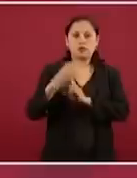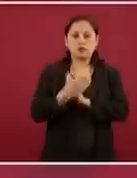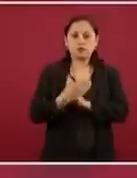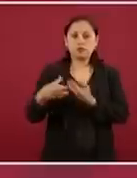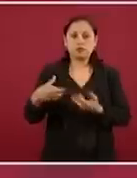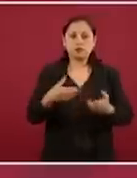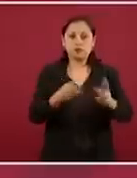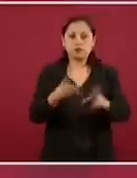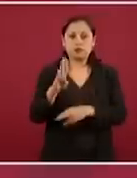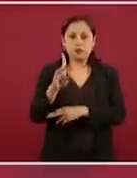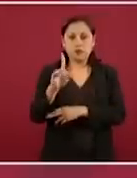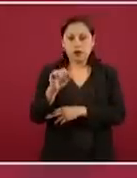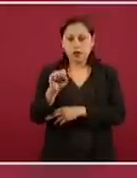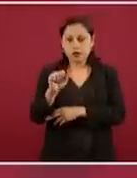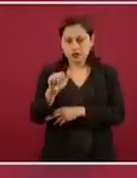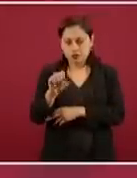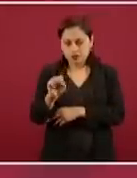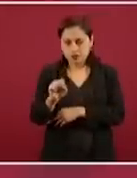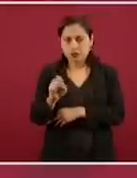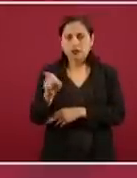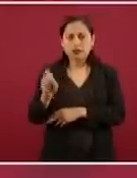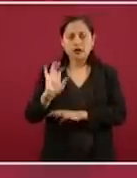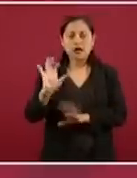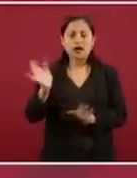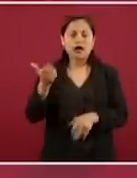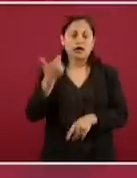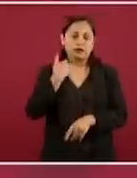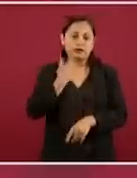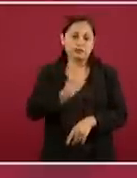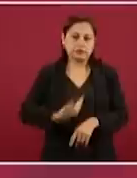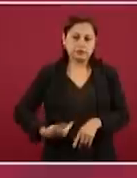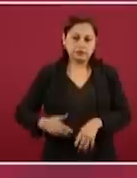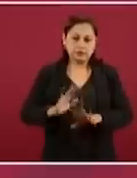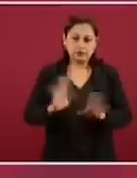ya estaba de expresidente, y